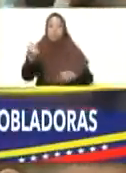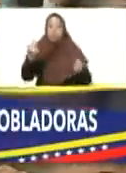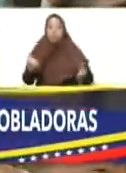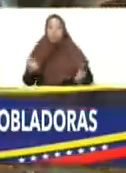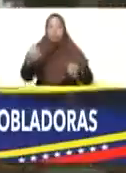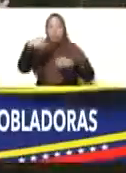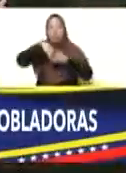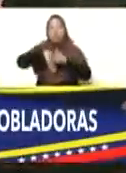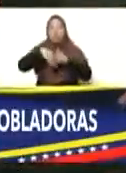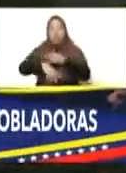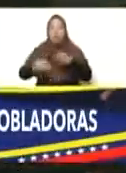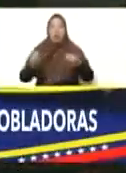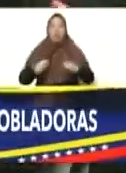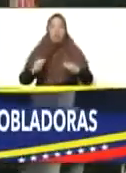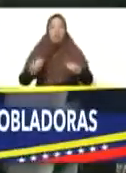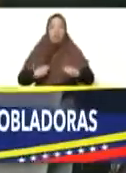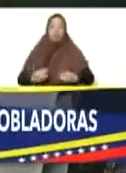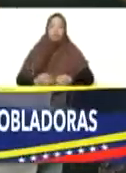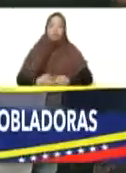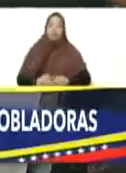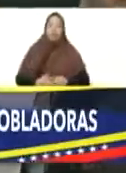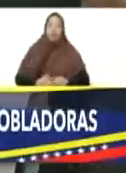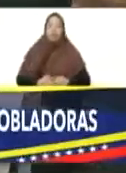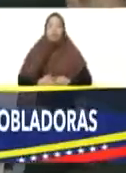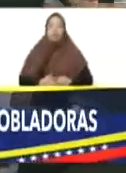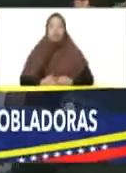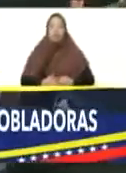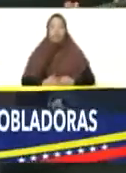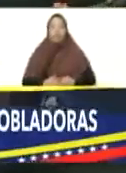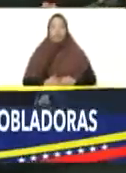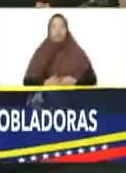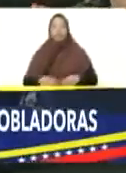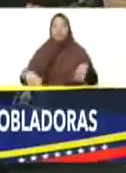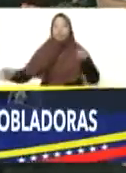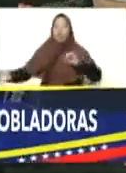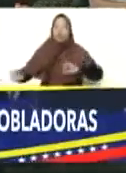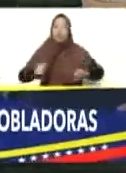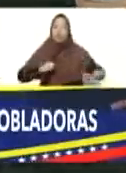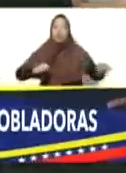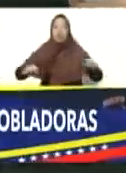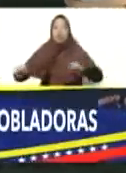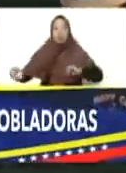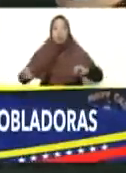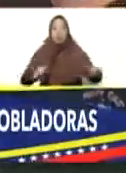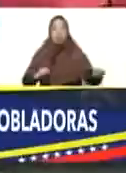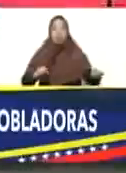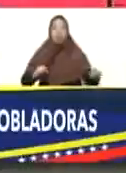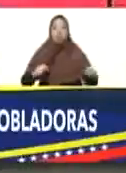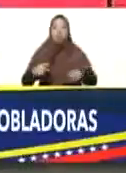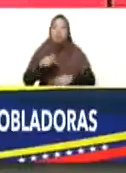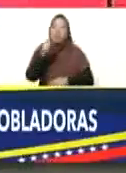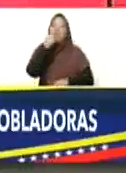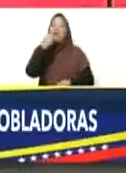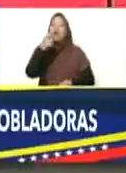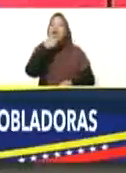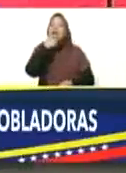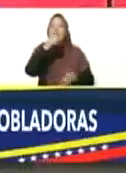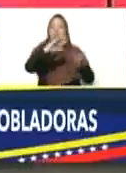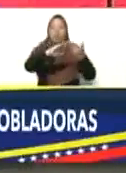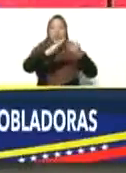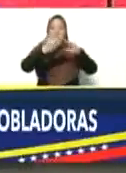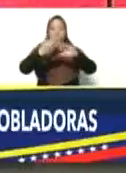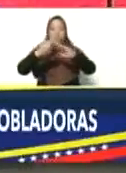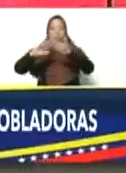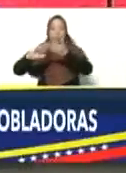lucro sino para la vida los compañeros del movimiento llaman le dan un hermoso nombre como analizar